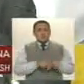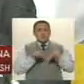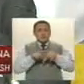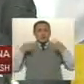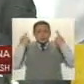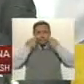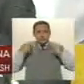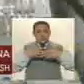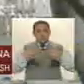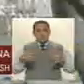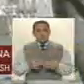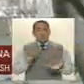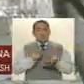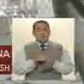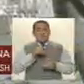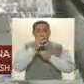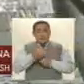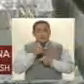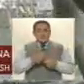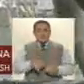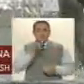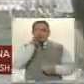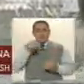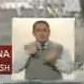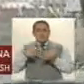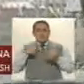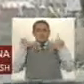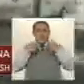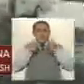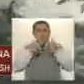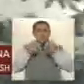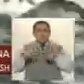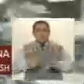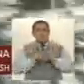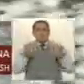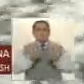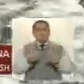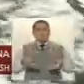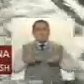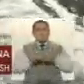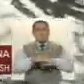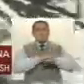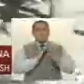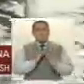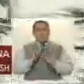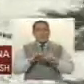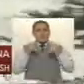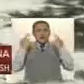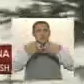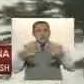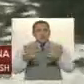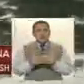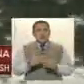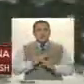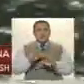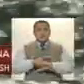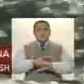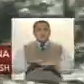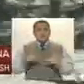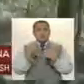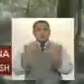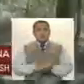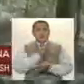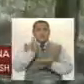de las conclusiones que la minera ha burlado los protocolos de seguridad y no aplicó planes de contingencia para mitigar los daños